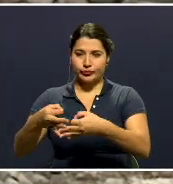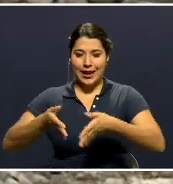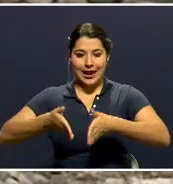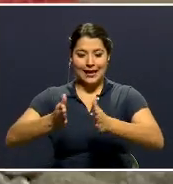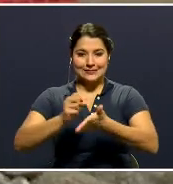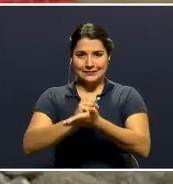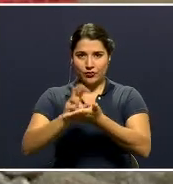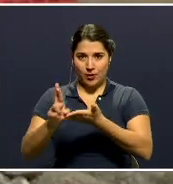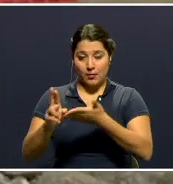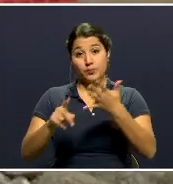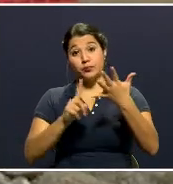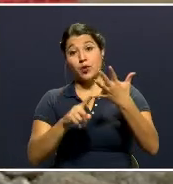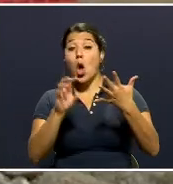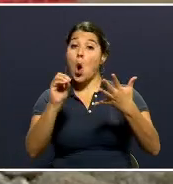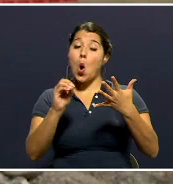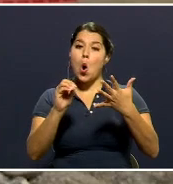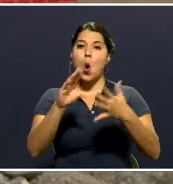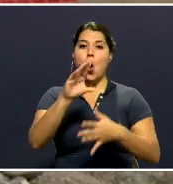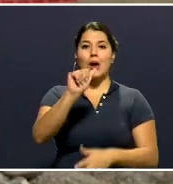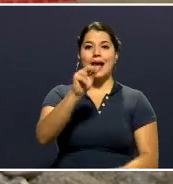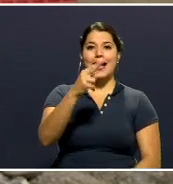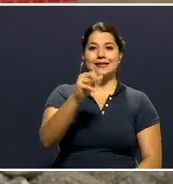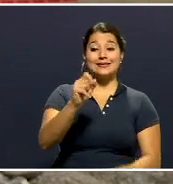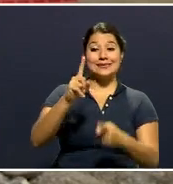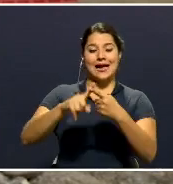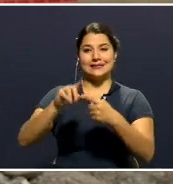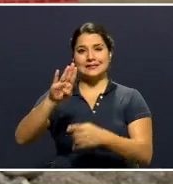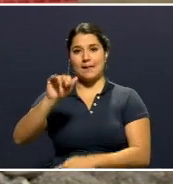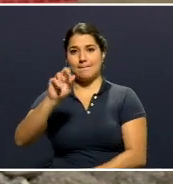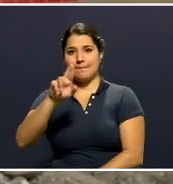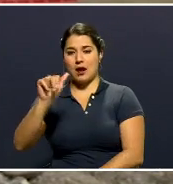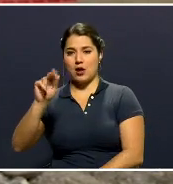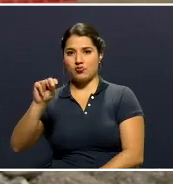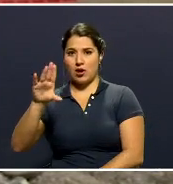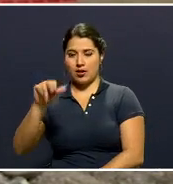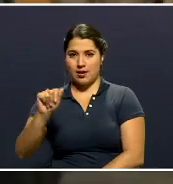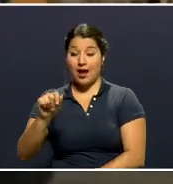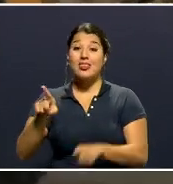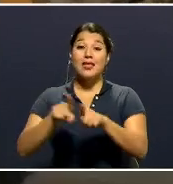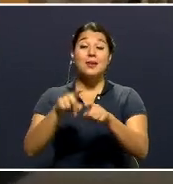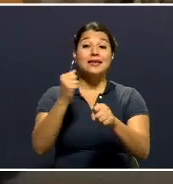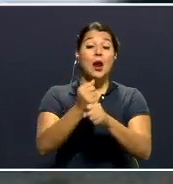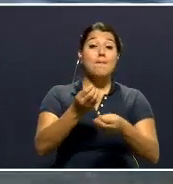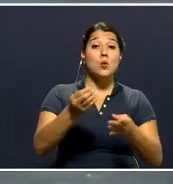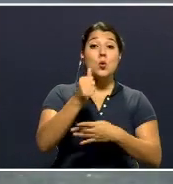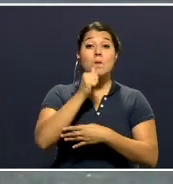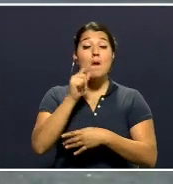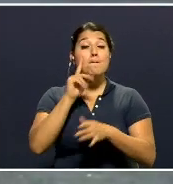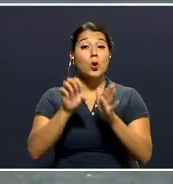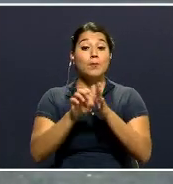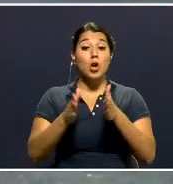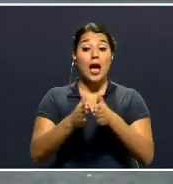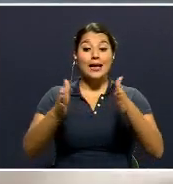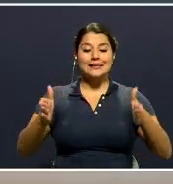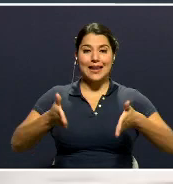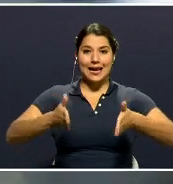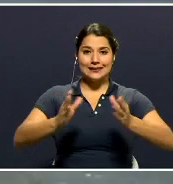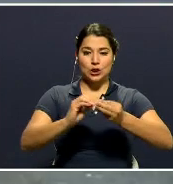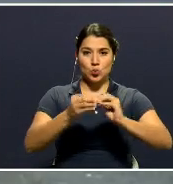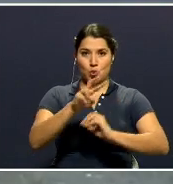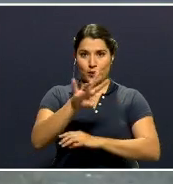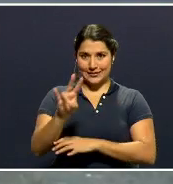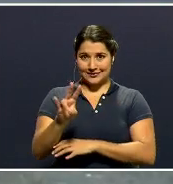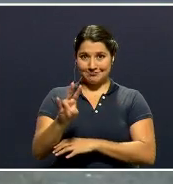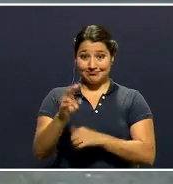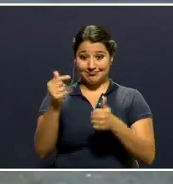San Ramón o las obras entre Cañas y Barranca. También la obra público-privada como la ampliación de la Ruta 27. Estas